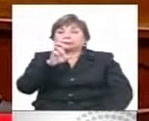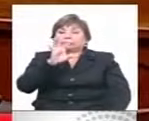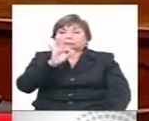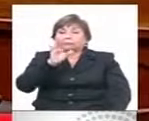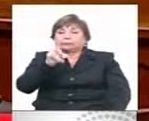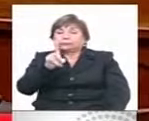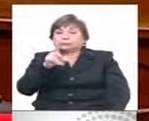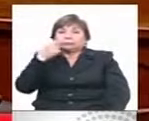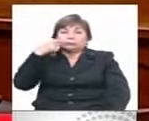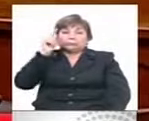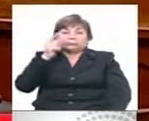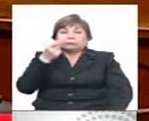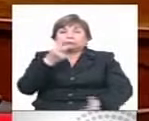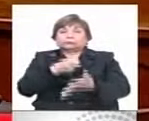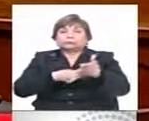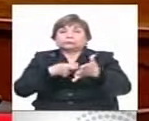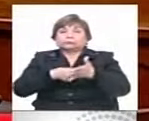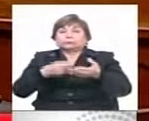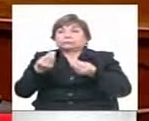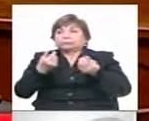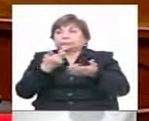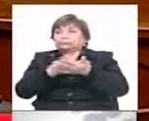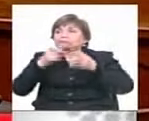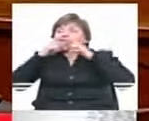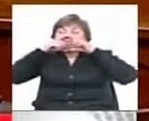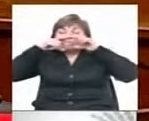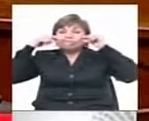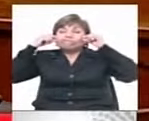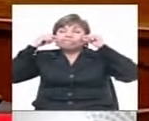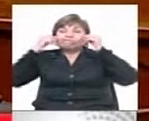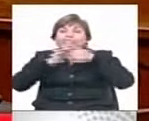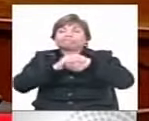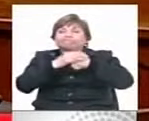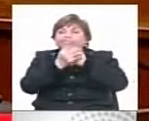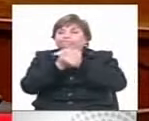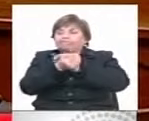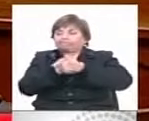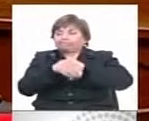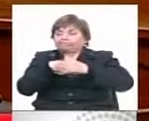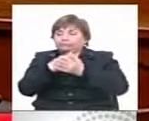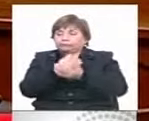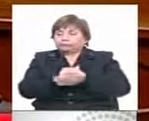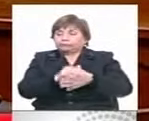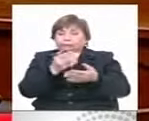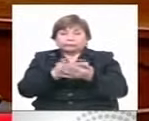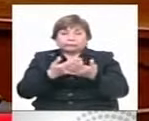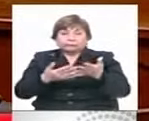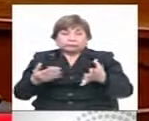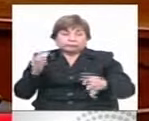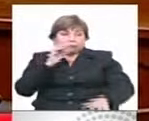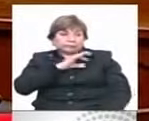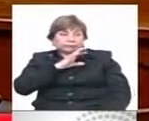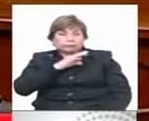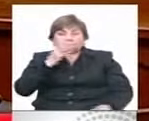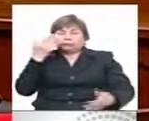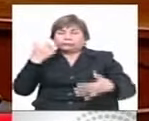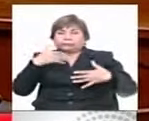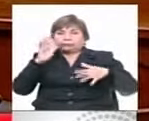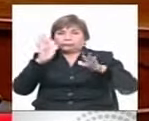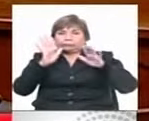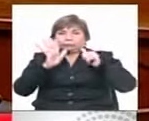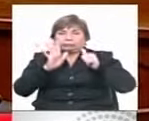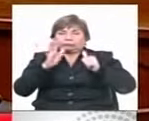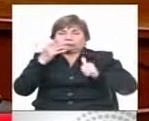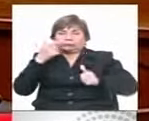291 millones de soles para la adquisición de kits de higiene, mascarillas, beneficiando a más de 6 millones